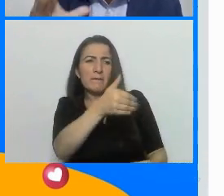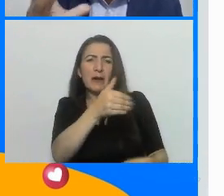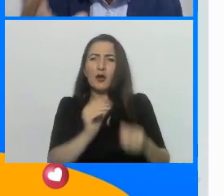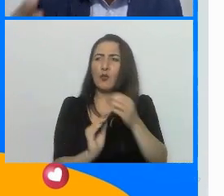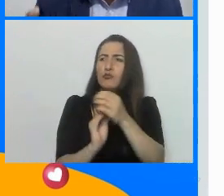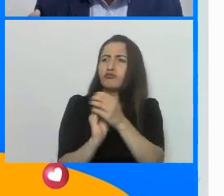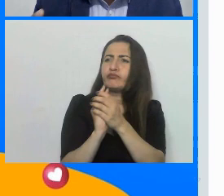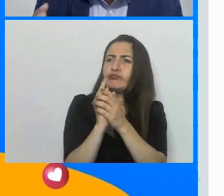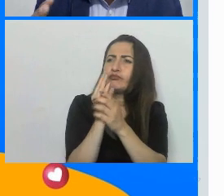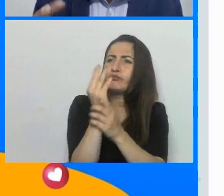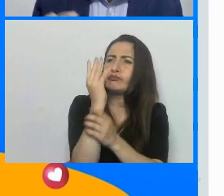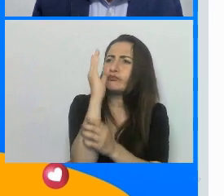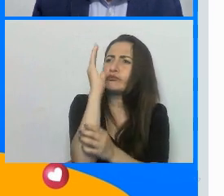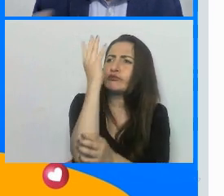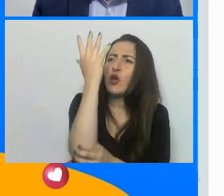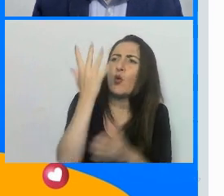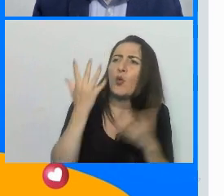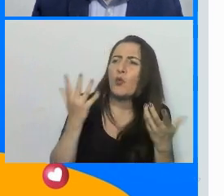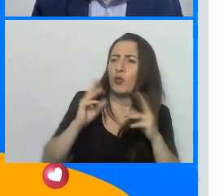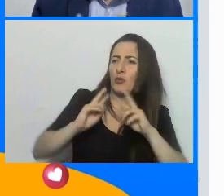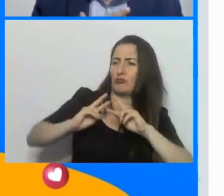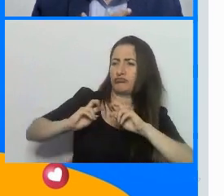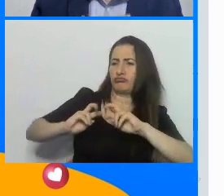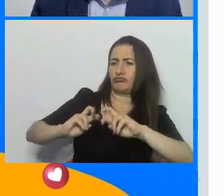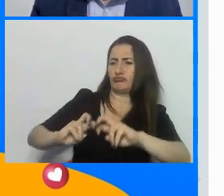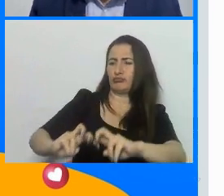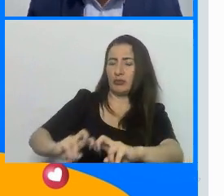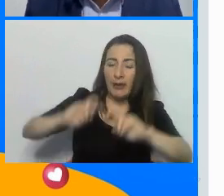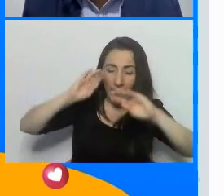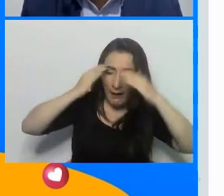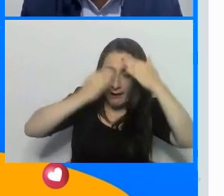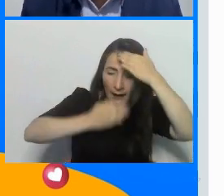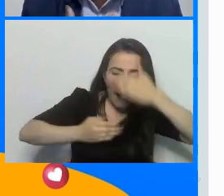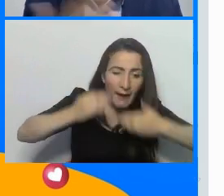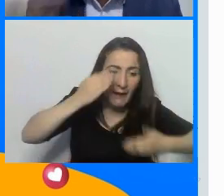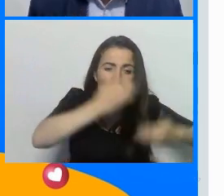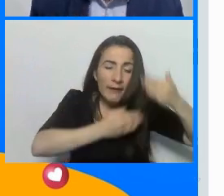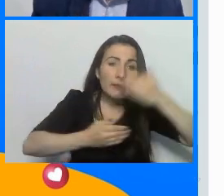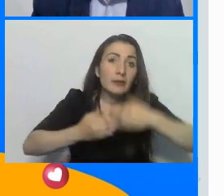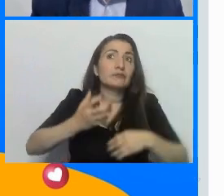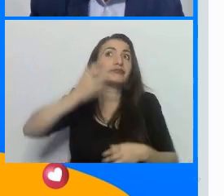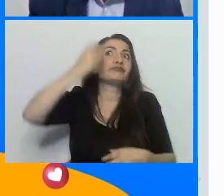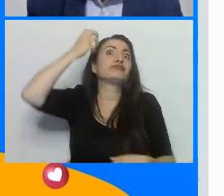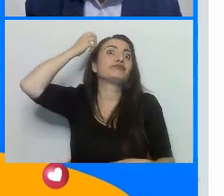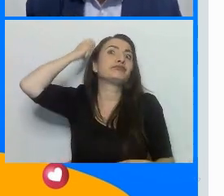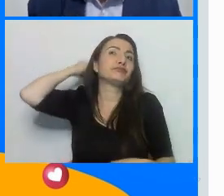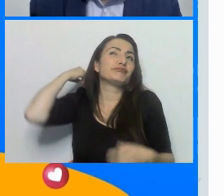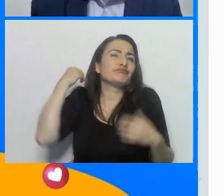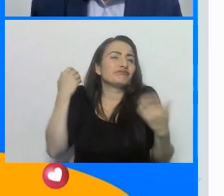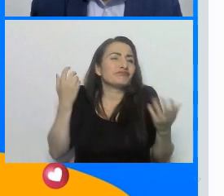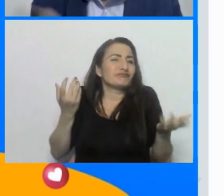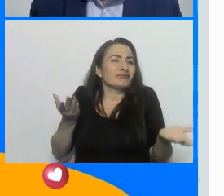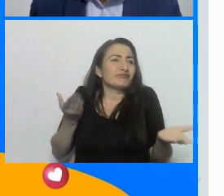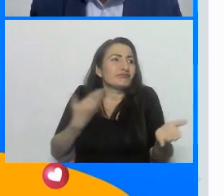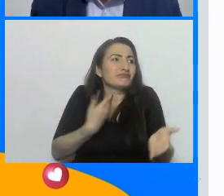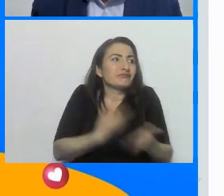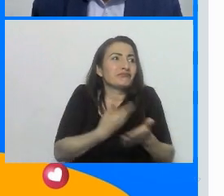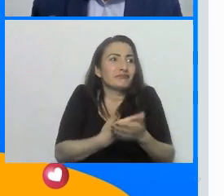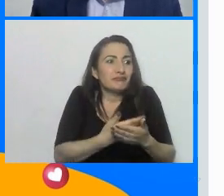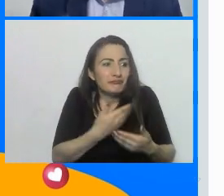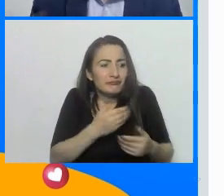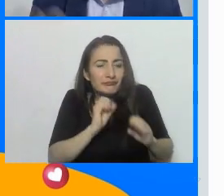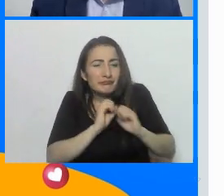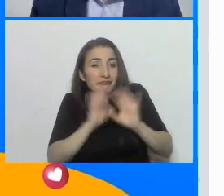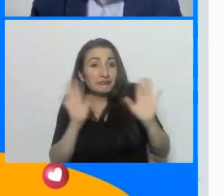a analizar muchas de las cosas que eran en ese momento muy, pues, que no tenían justificación, no eran